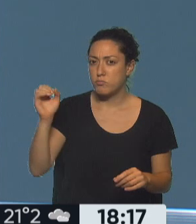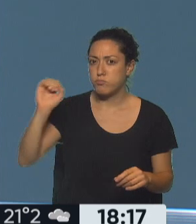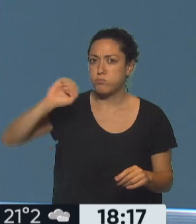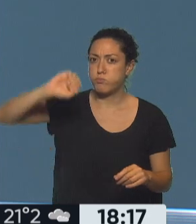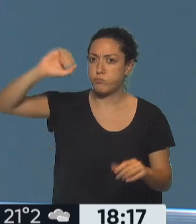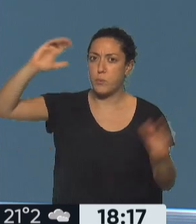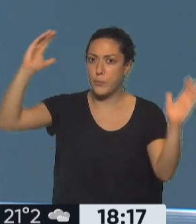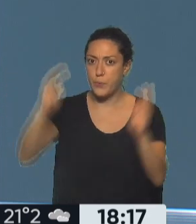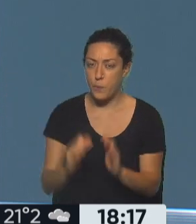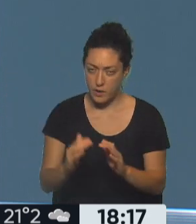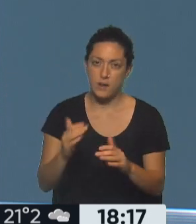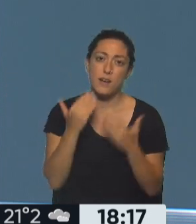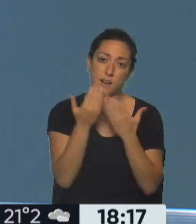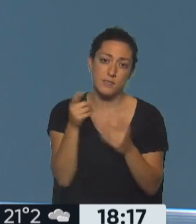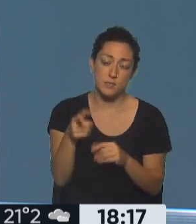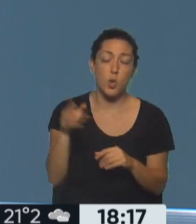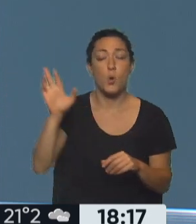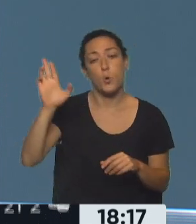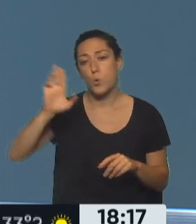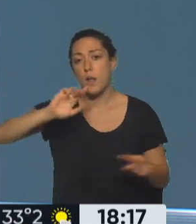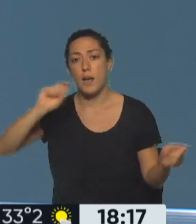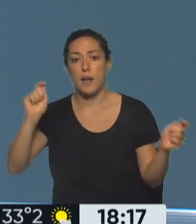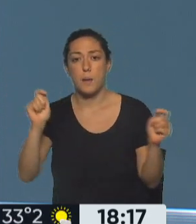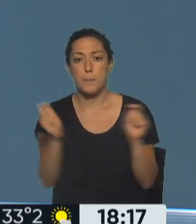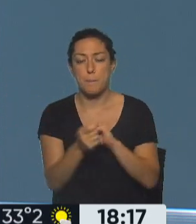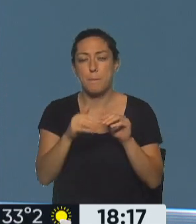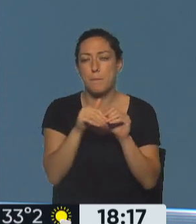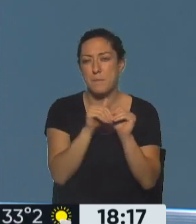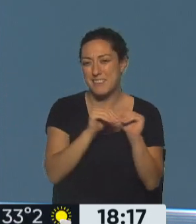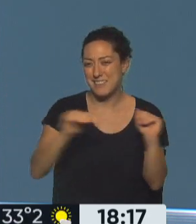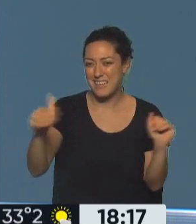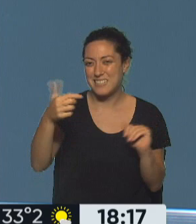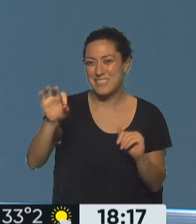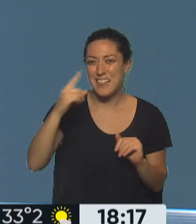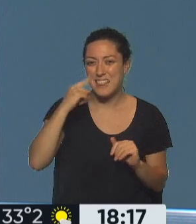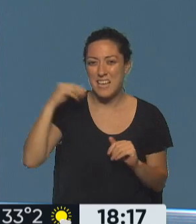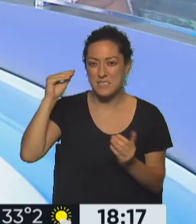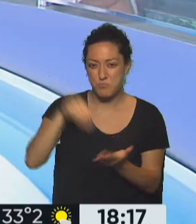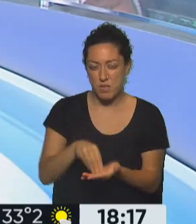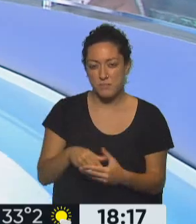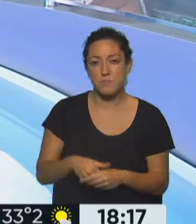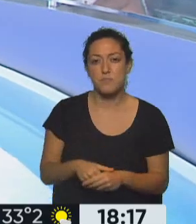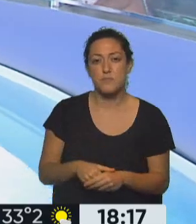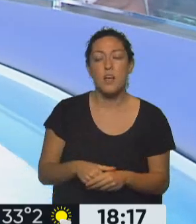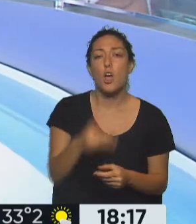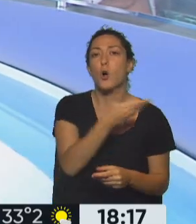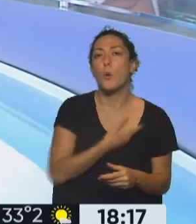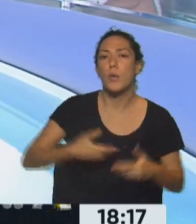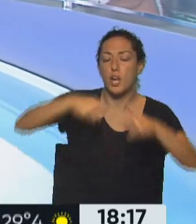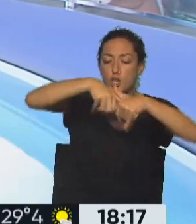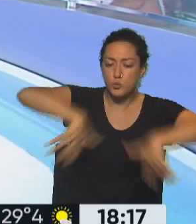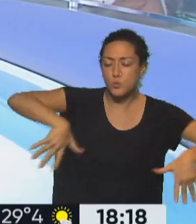en parte tuvo que ver con esto. ¿Qué va a hacer Lula? Al menos lo va a mantener unos 60 días más. Muy bien. Reestructuración del gobierno, porque